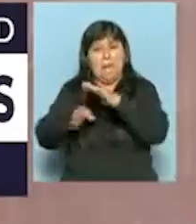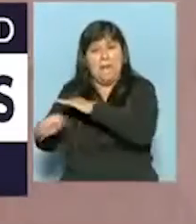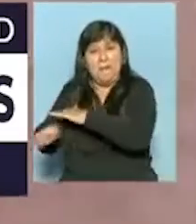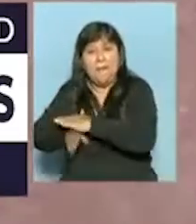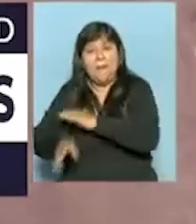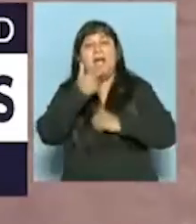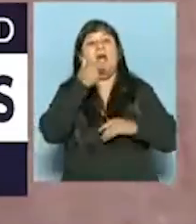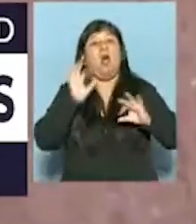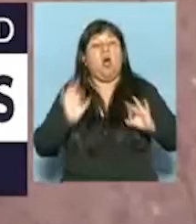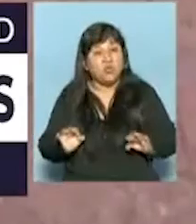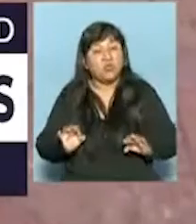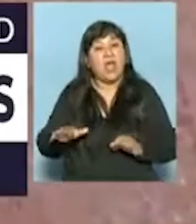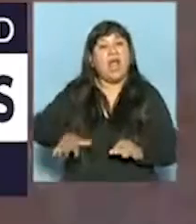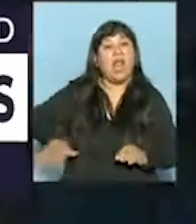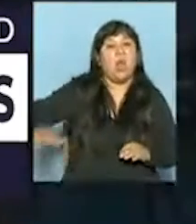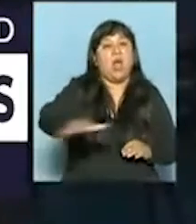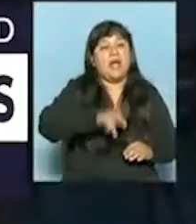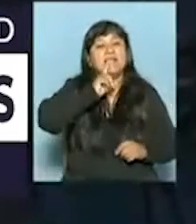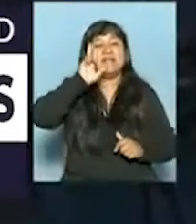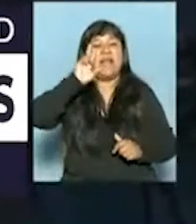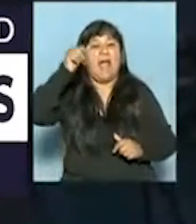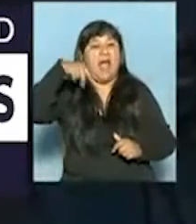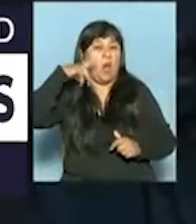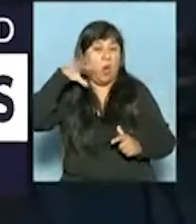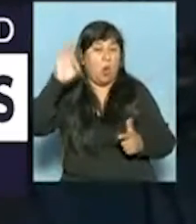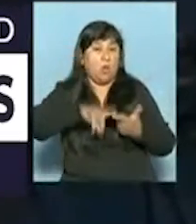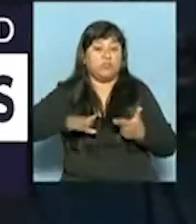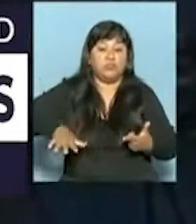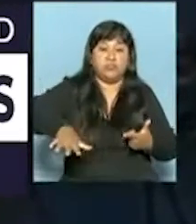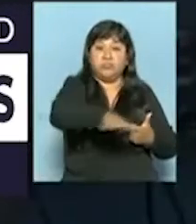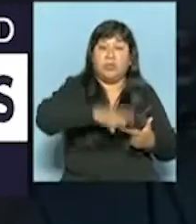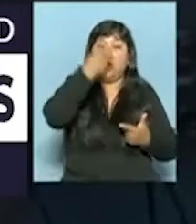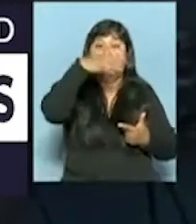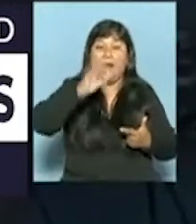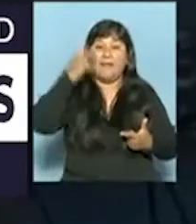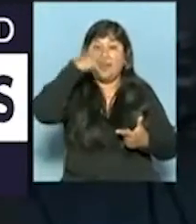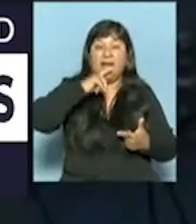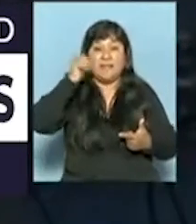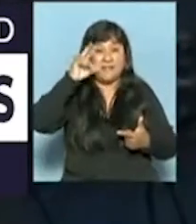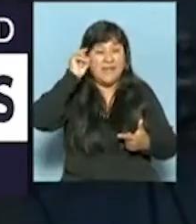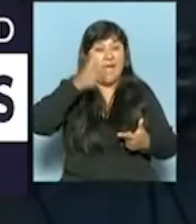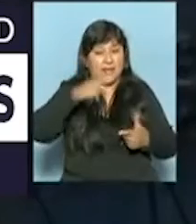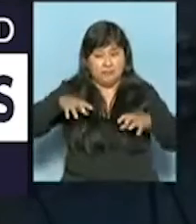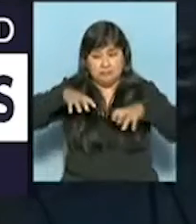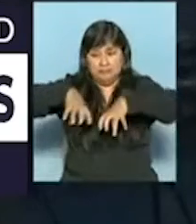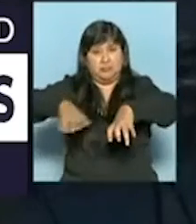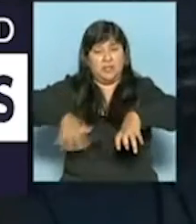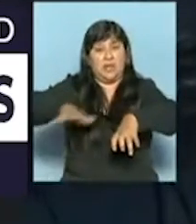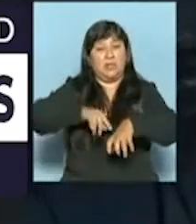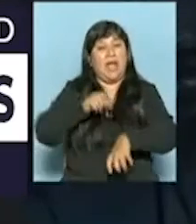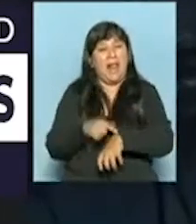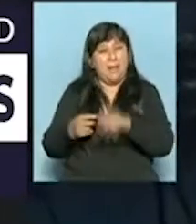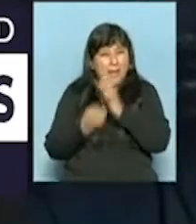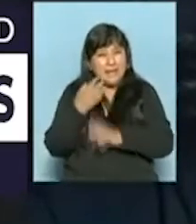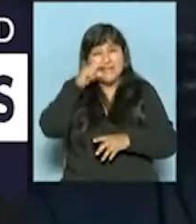del barrio El Triángulo, 40 hectáreas, ¿no? A partir de ahí, ahora 7, como lo dispone la orden de detención y de